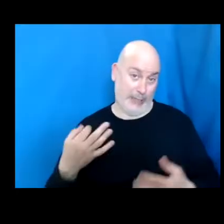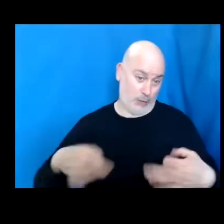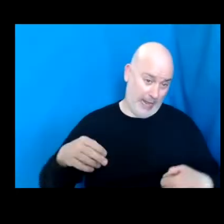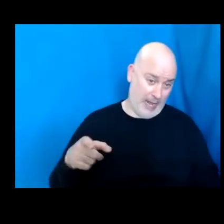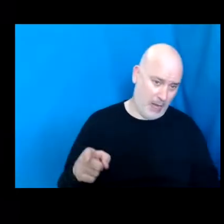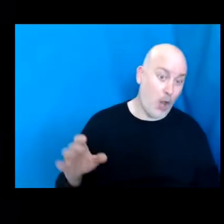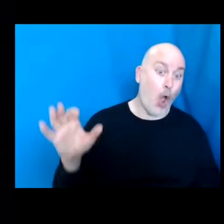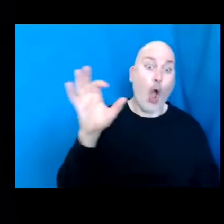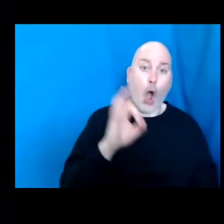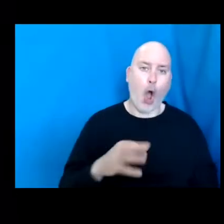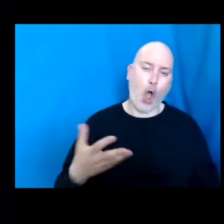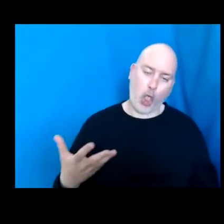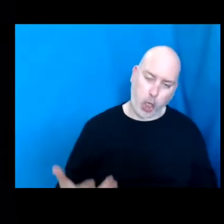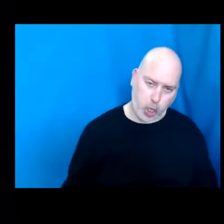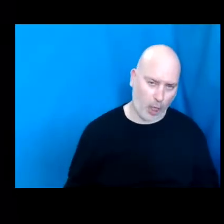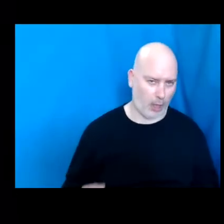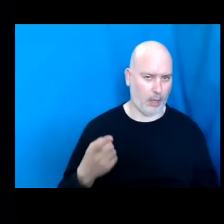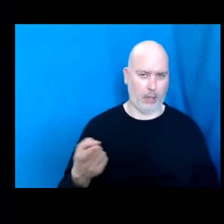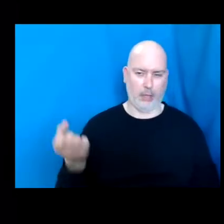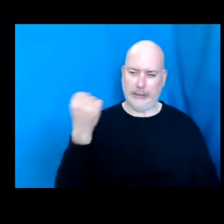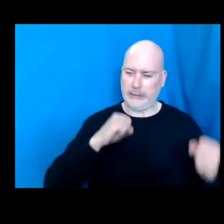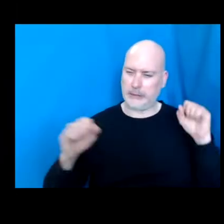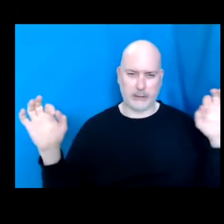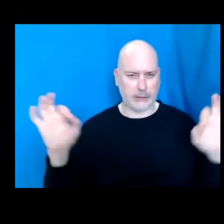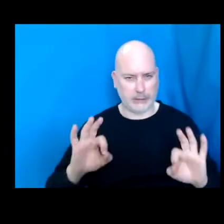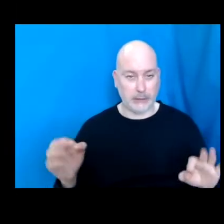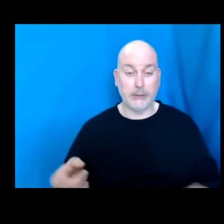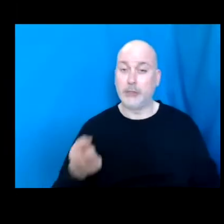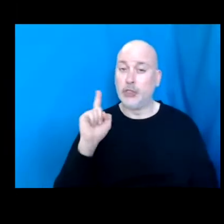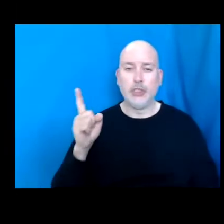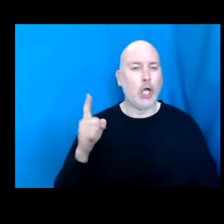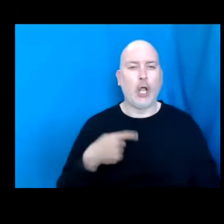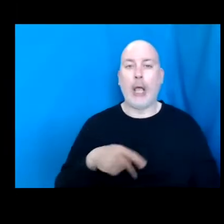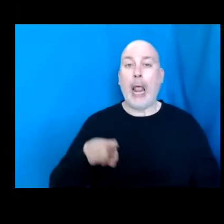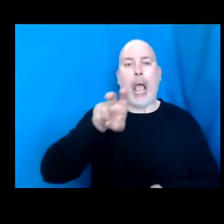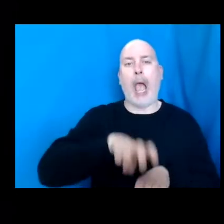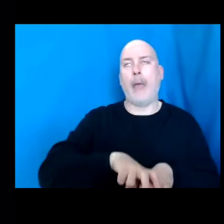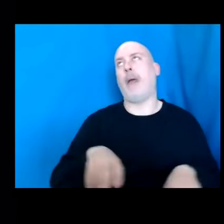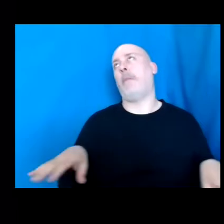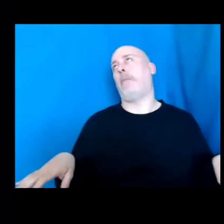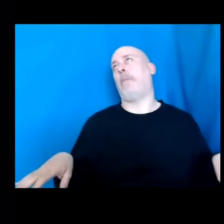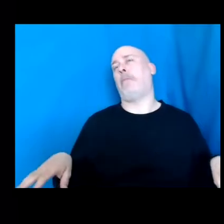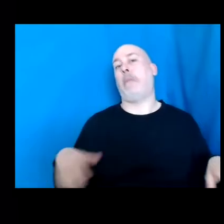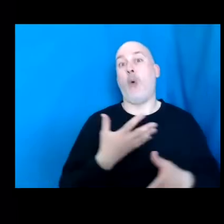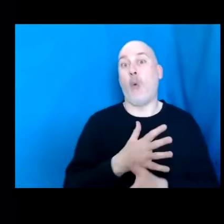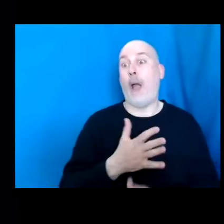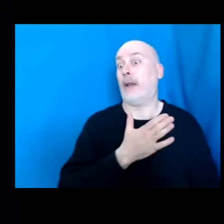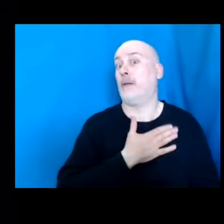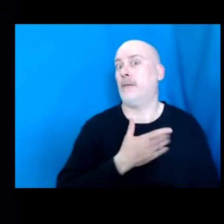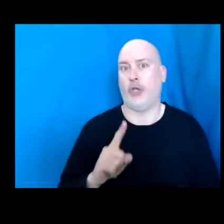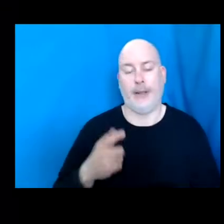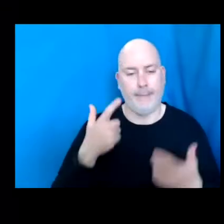está chafado, decaído, que solamente quiere estar en la cama y no quiere jugar.